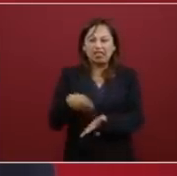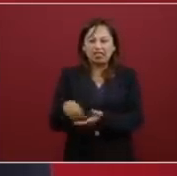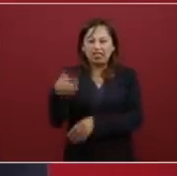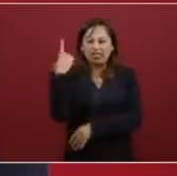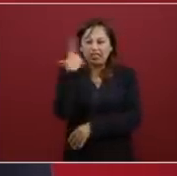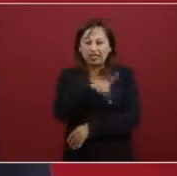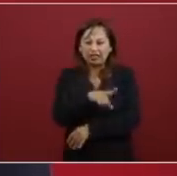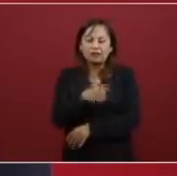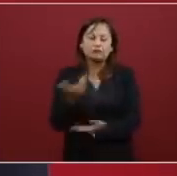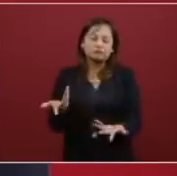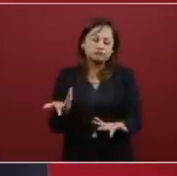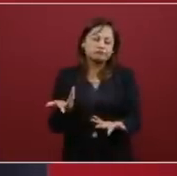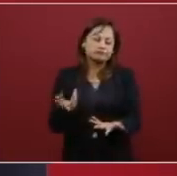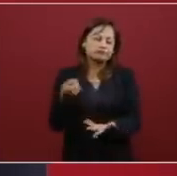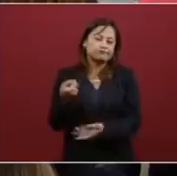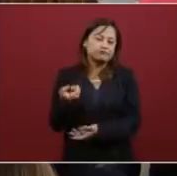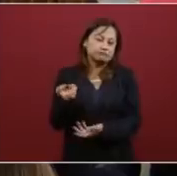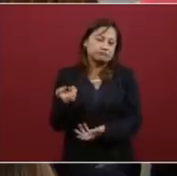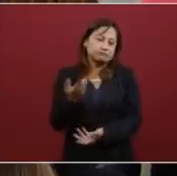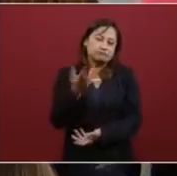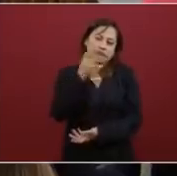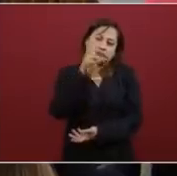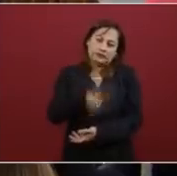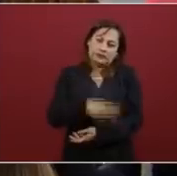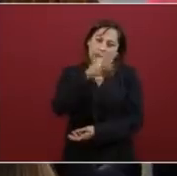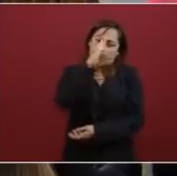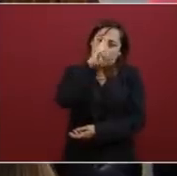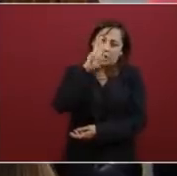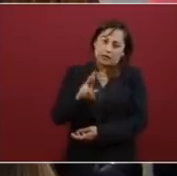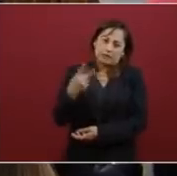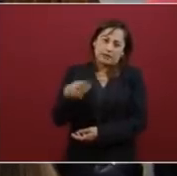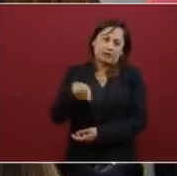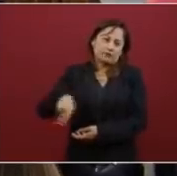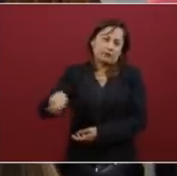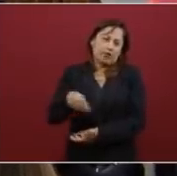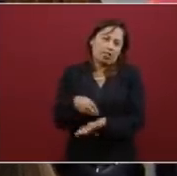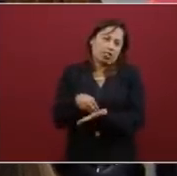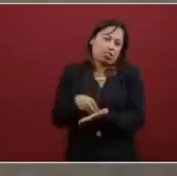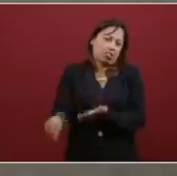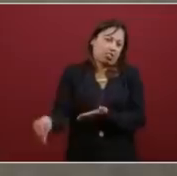con todo respeto a los cochinos. Entonces,